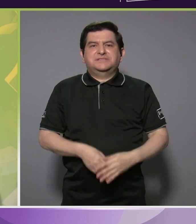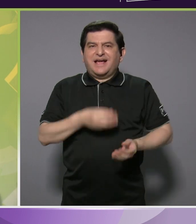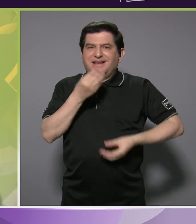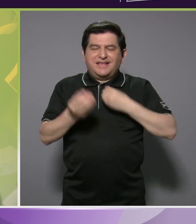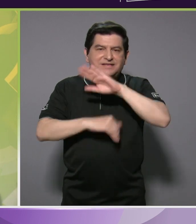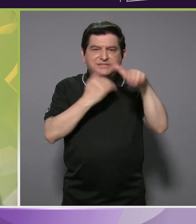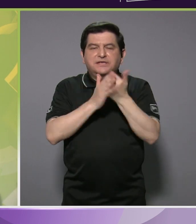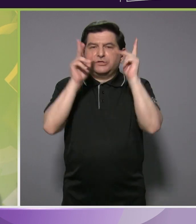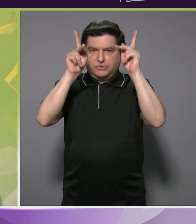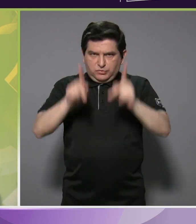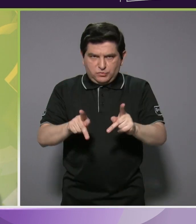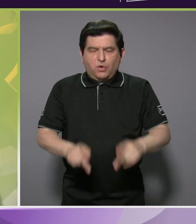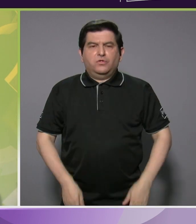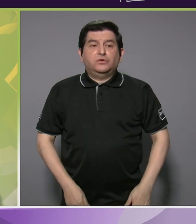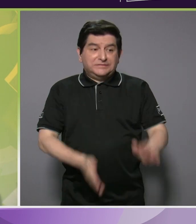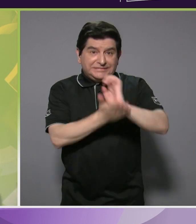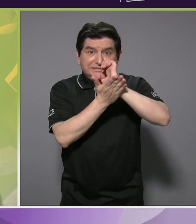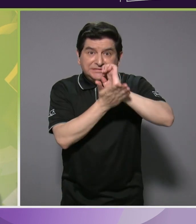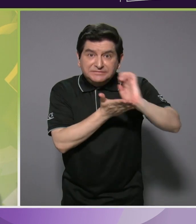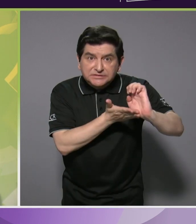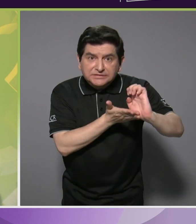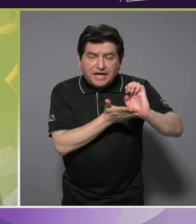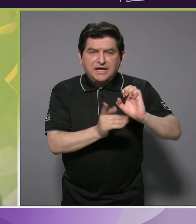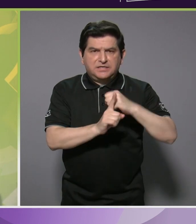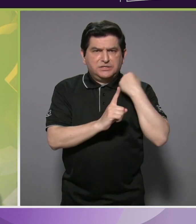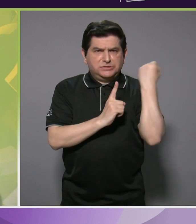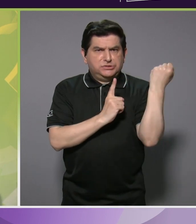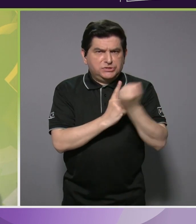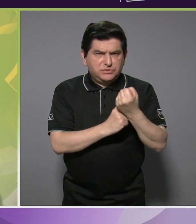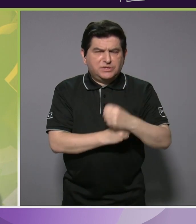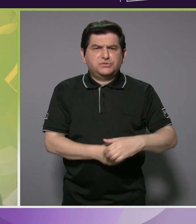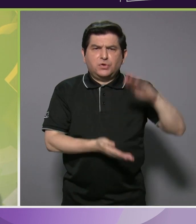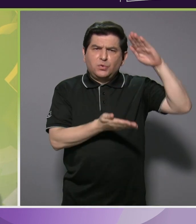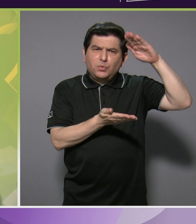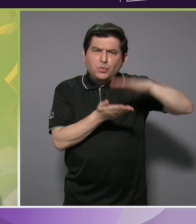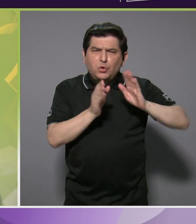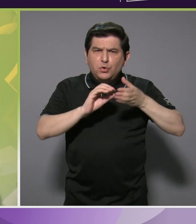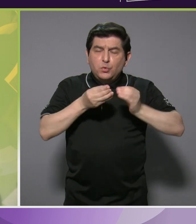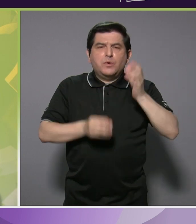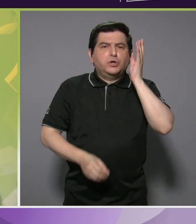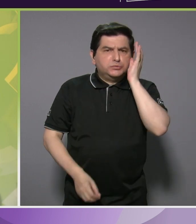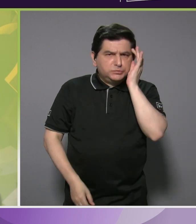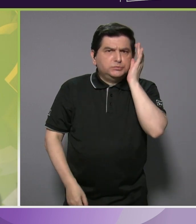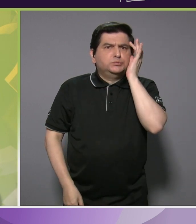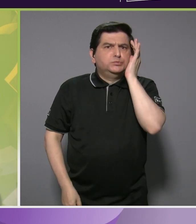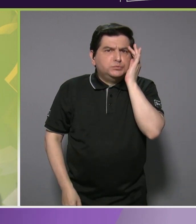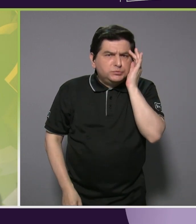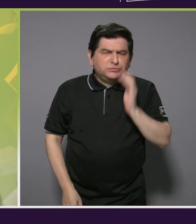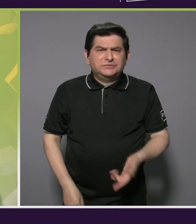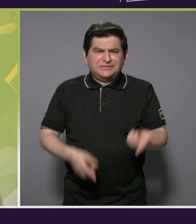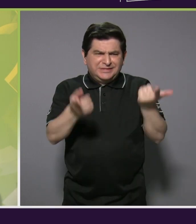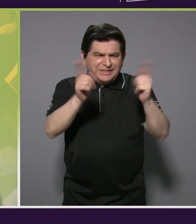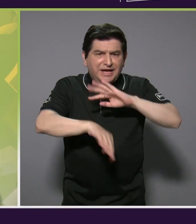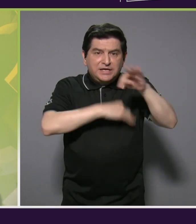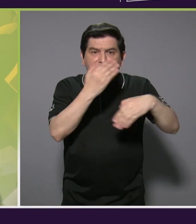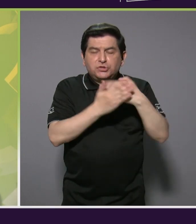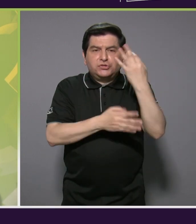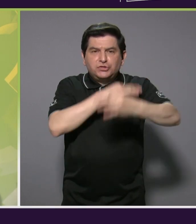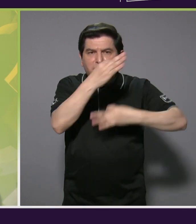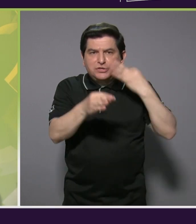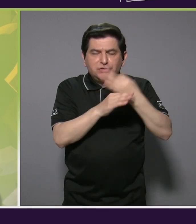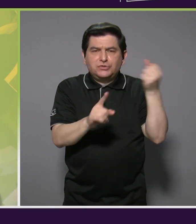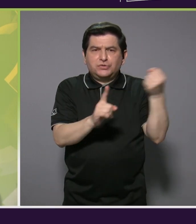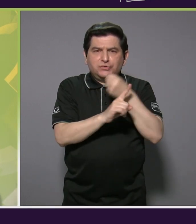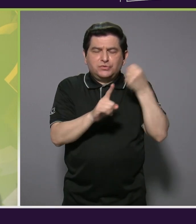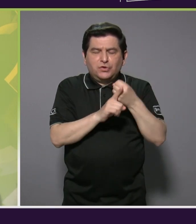todas las personas para evitar estas situaciones y para bajar los números tan preocupantes sobre casos de todo tipo de violencia en